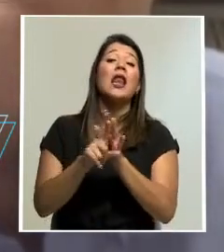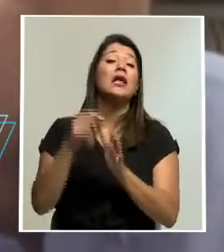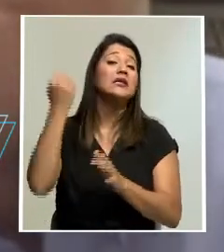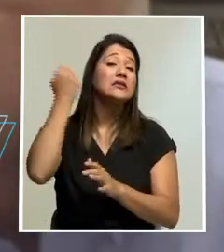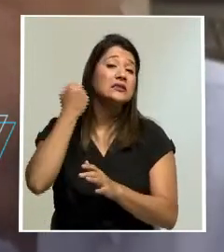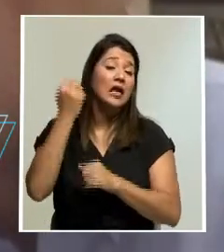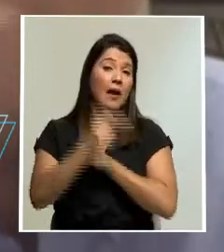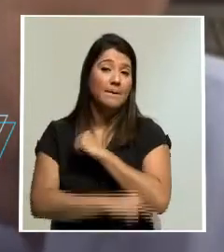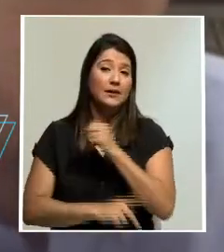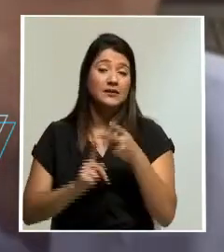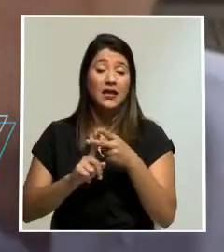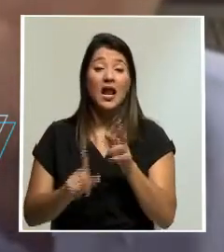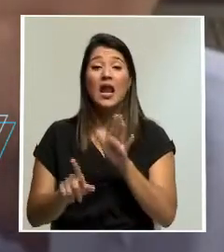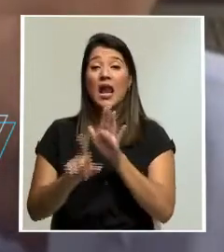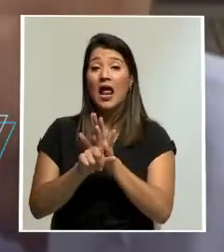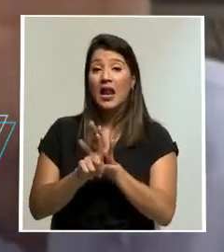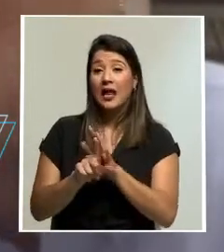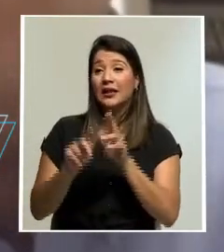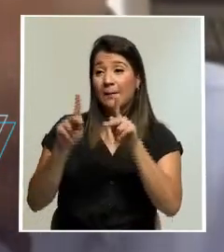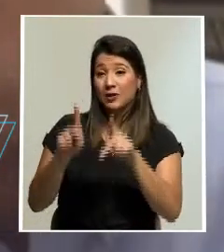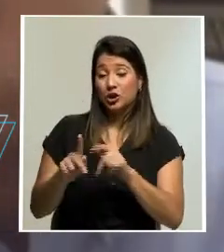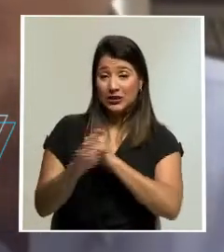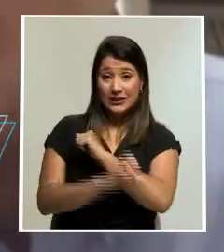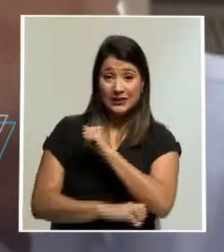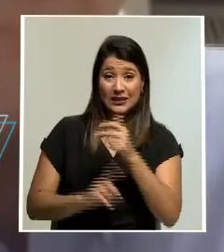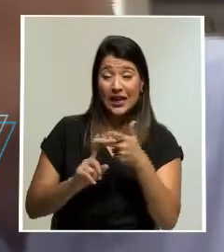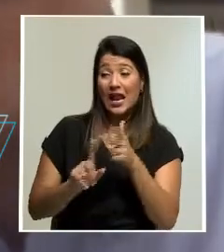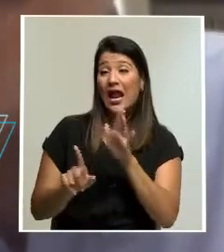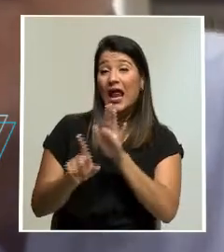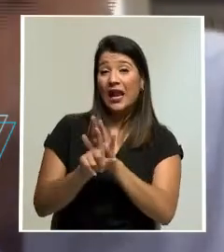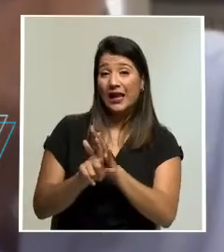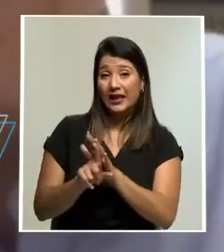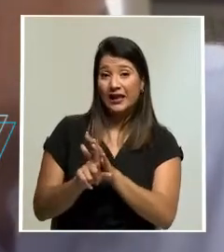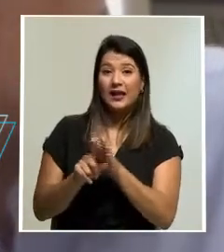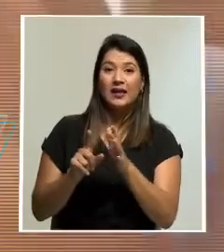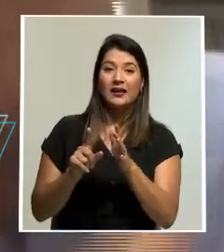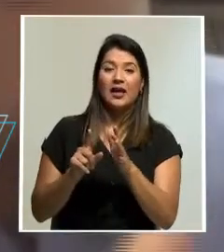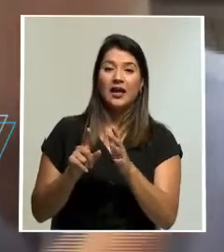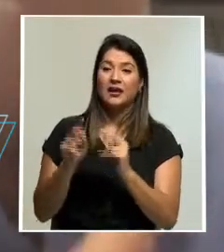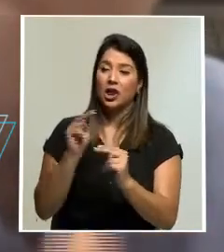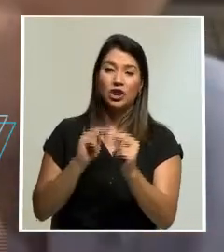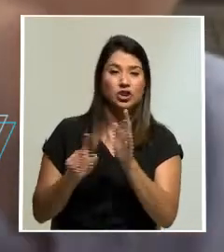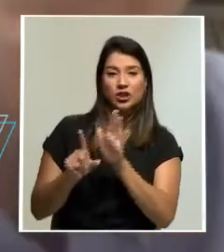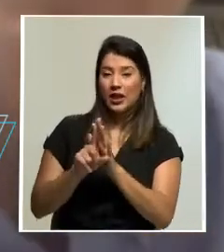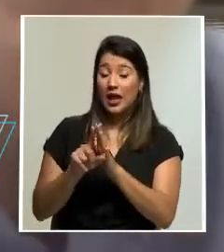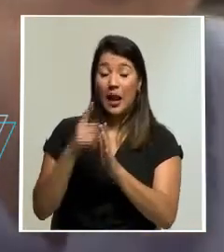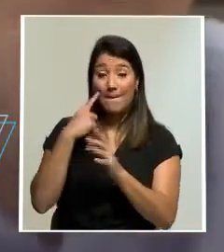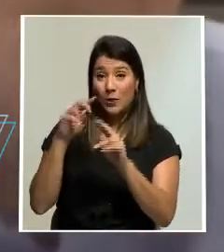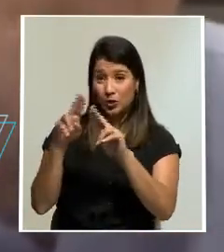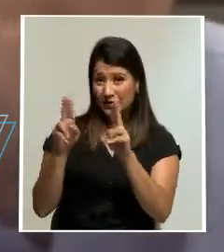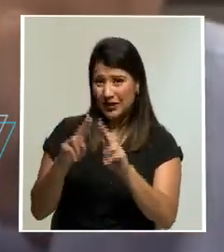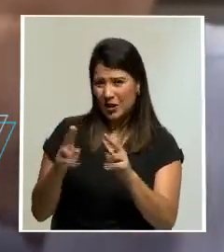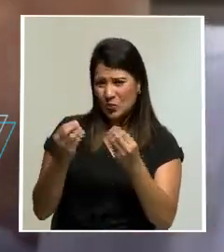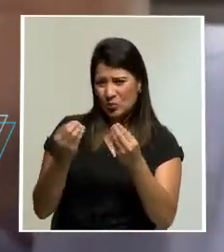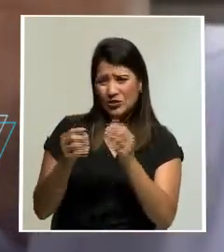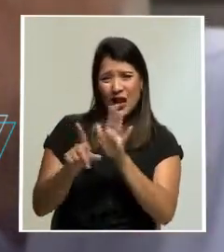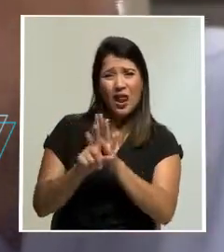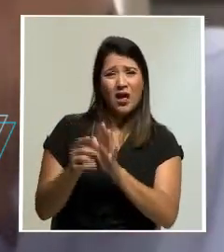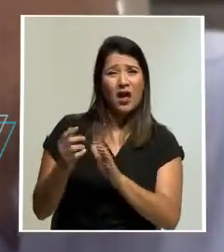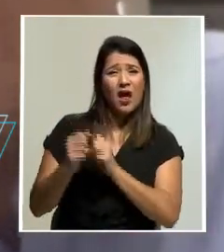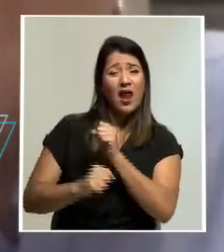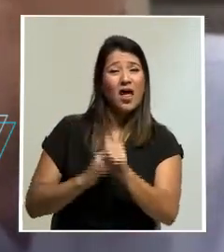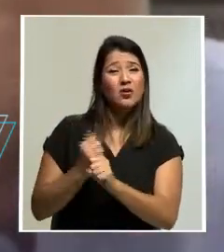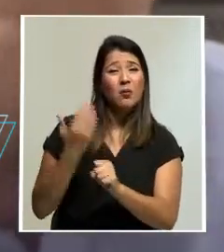agentes extranjeros, la ley de ciberdelitos y varias más que aprobaron el año pasado, que simplemente